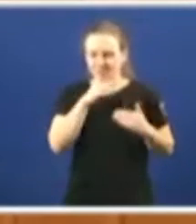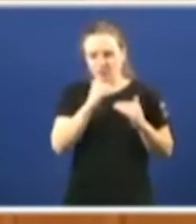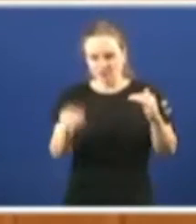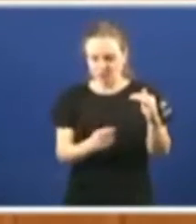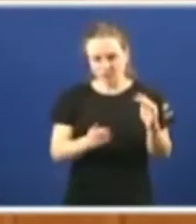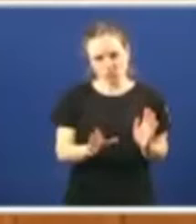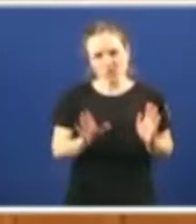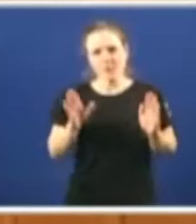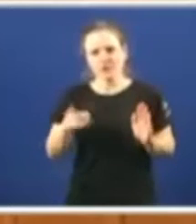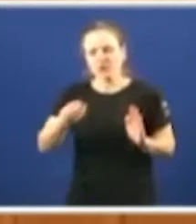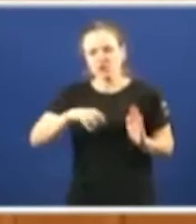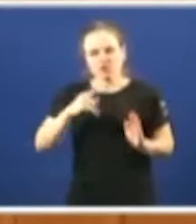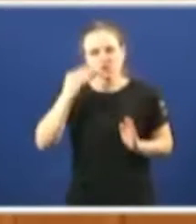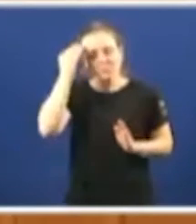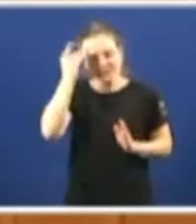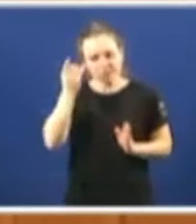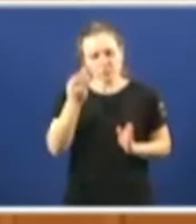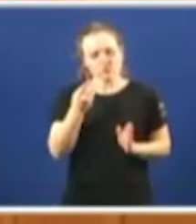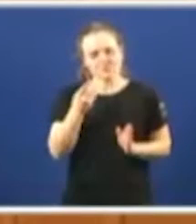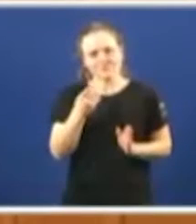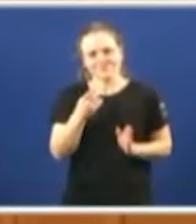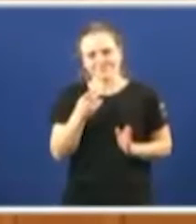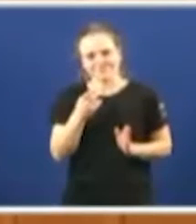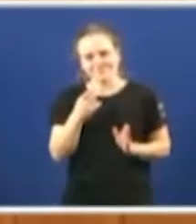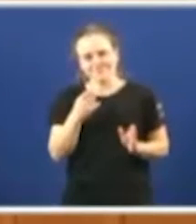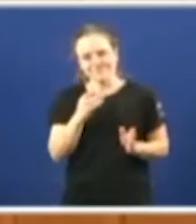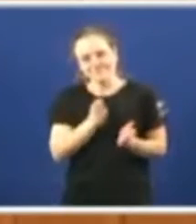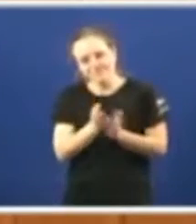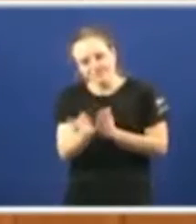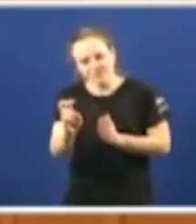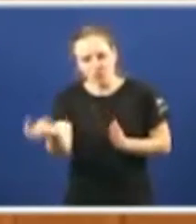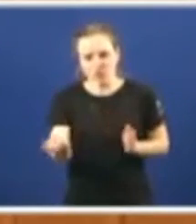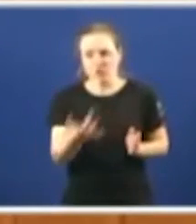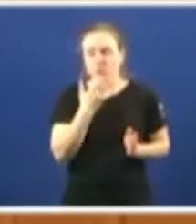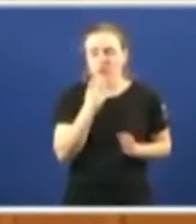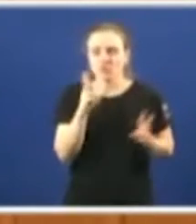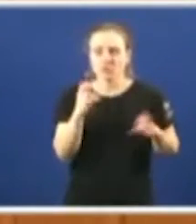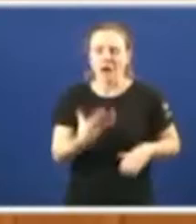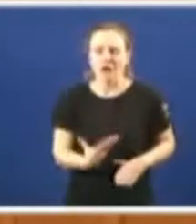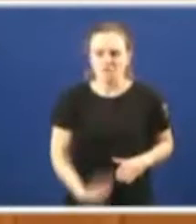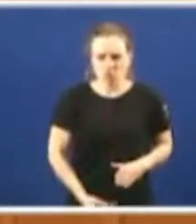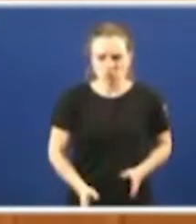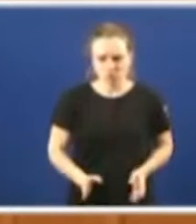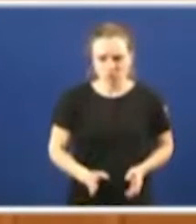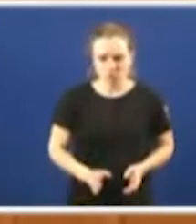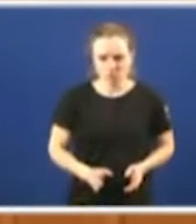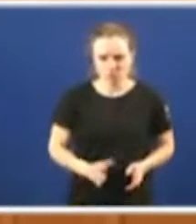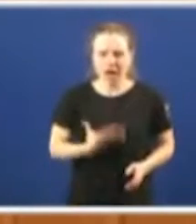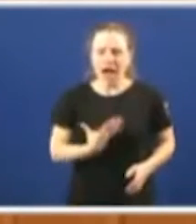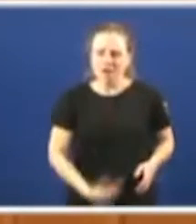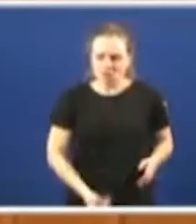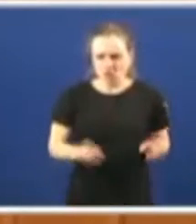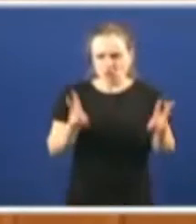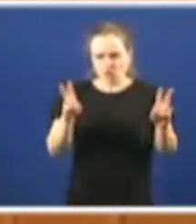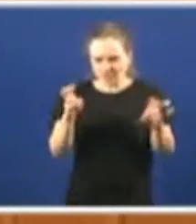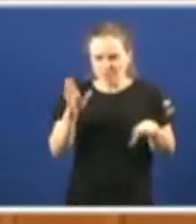decimos que estamos en cuestións diferentes, porque, por exemplo, unha cuestión como foi a cuestión do aborto, que é unha cuestión que tamén nos interpela como